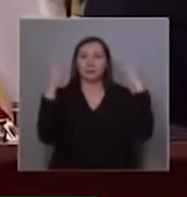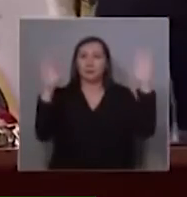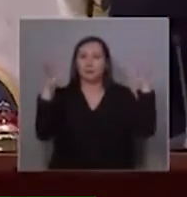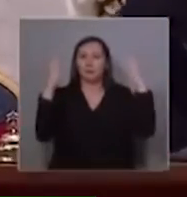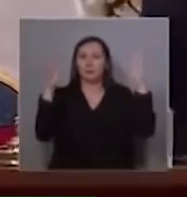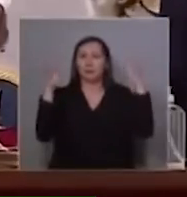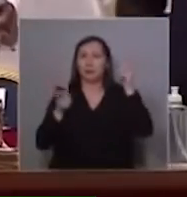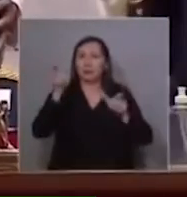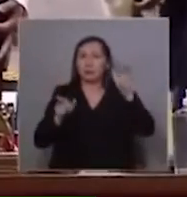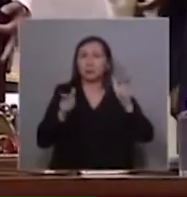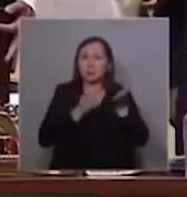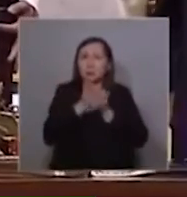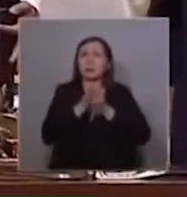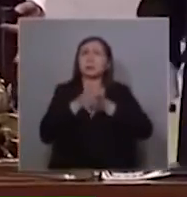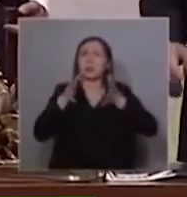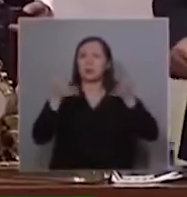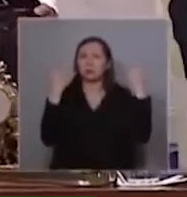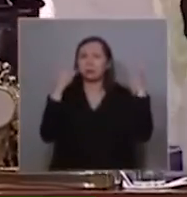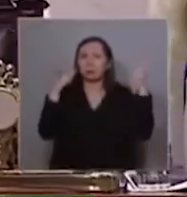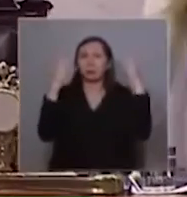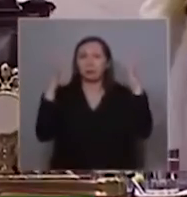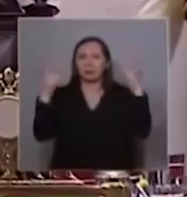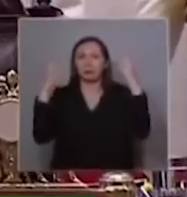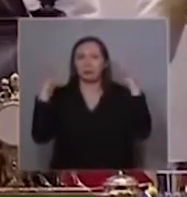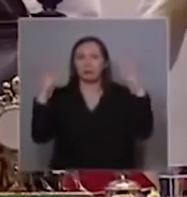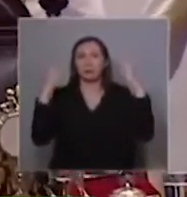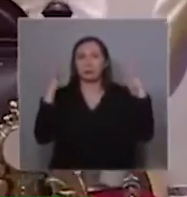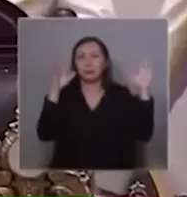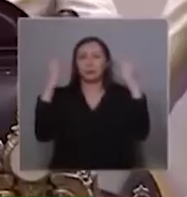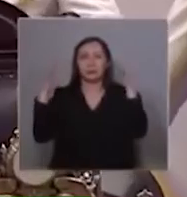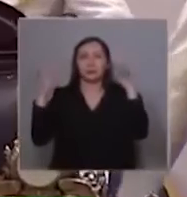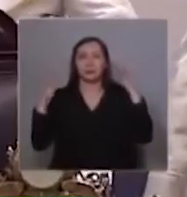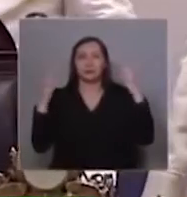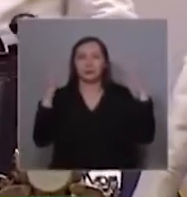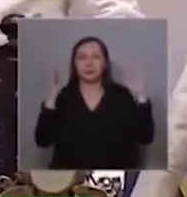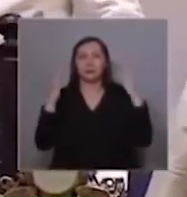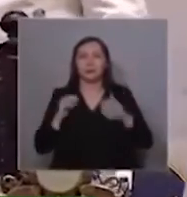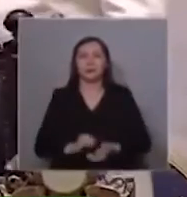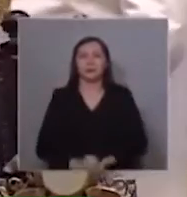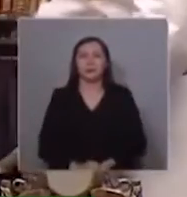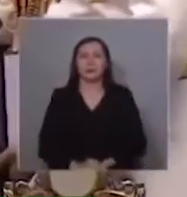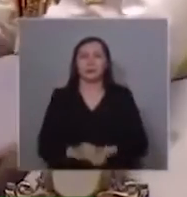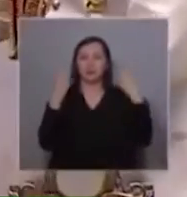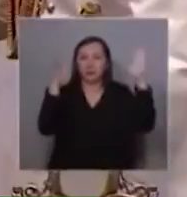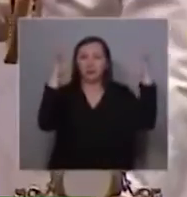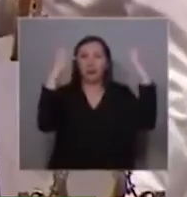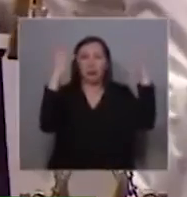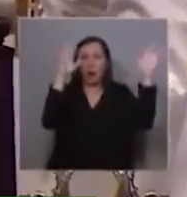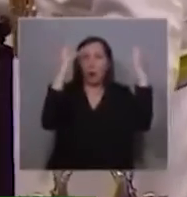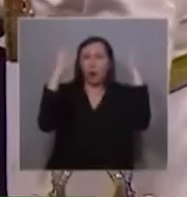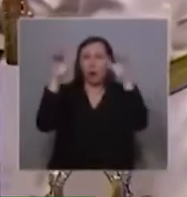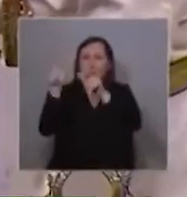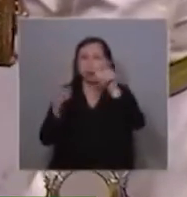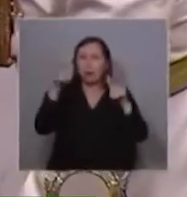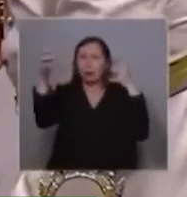y que también acompaña un poco el fenómeno que es la presidencia gabriel boric que en el caso colombiano